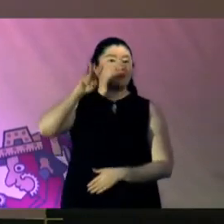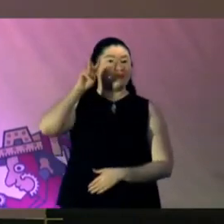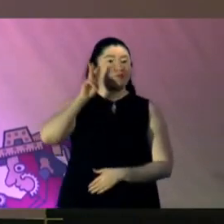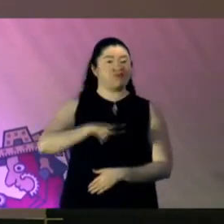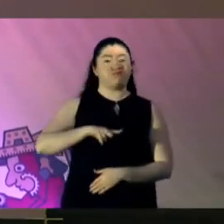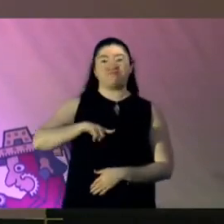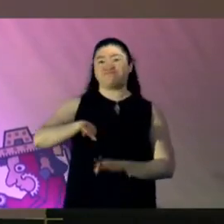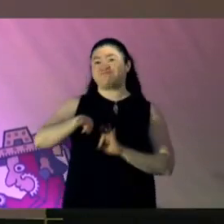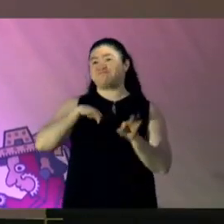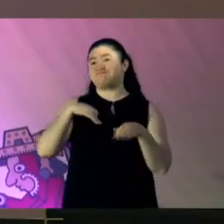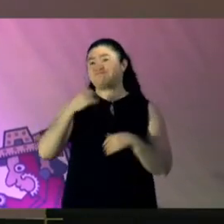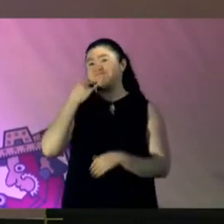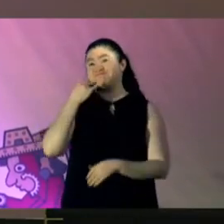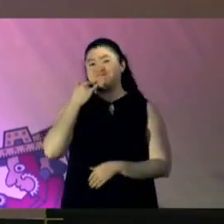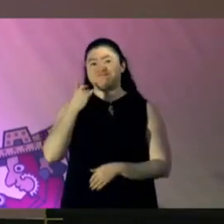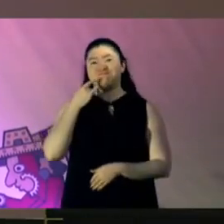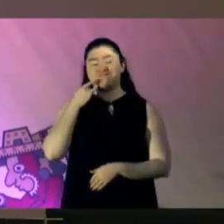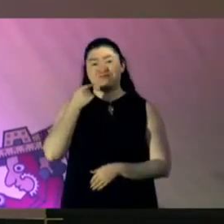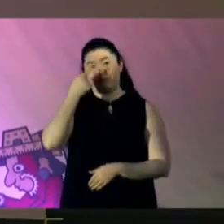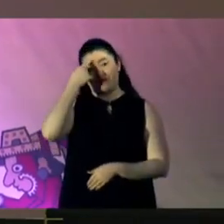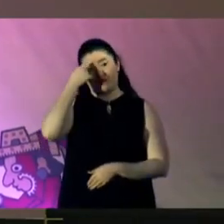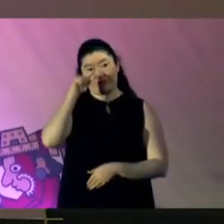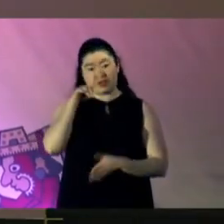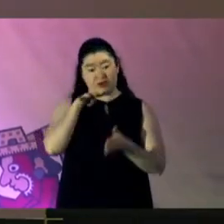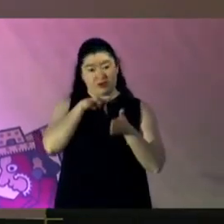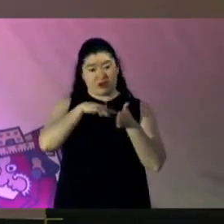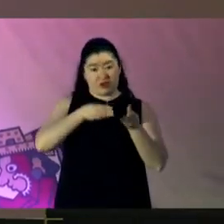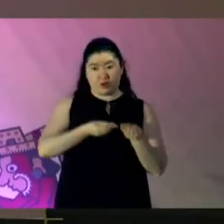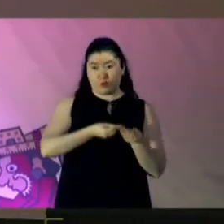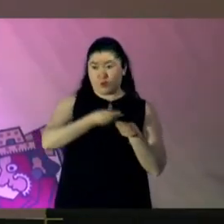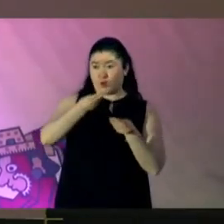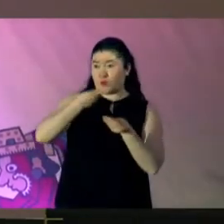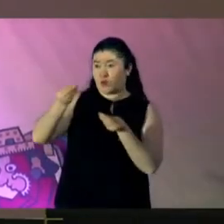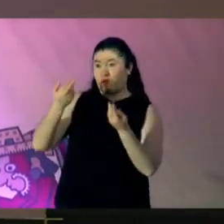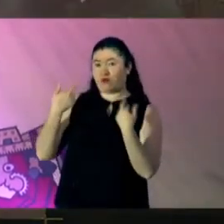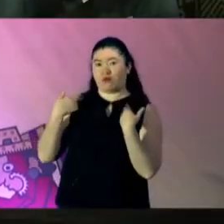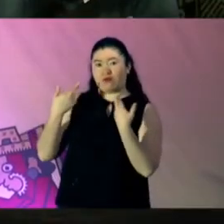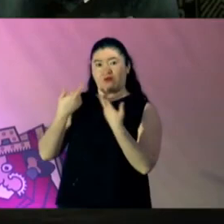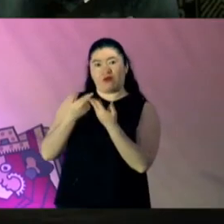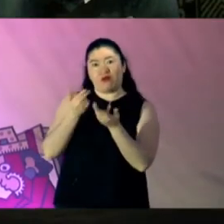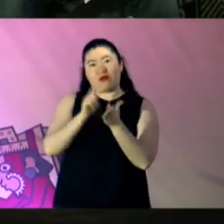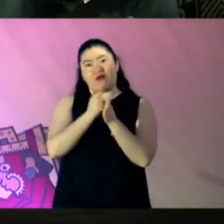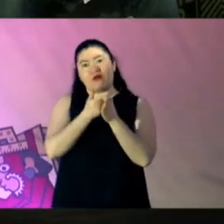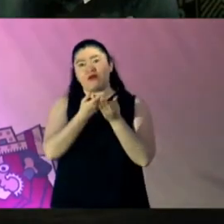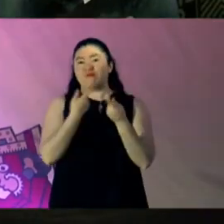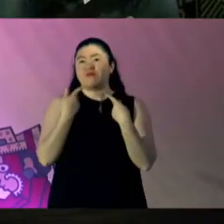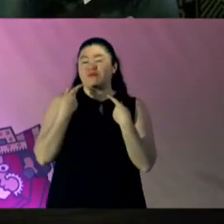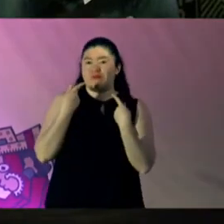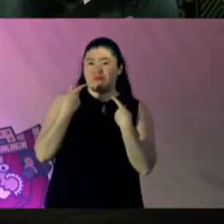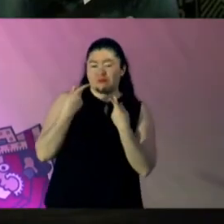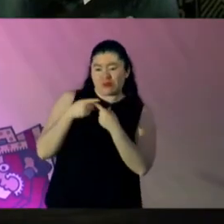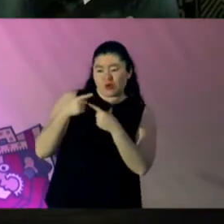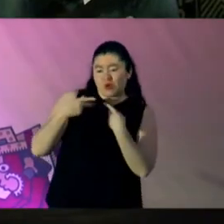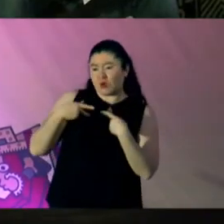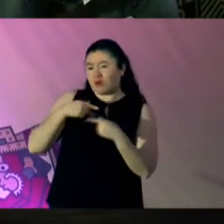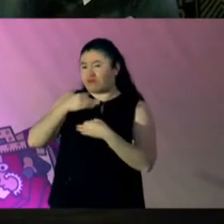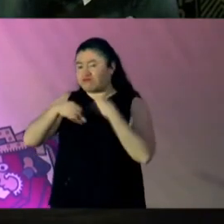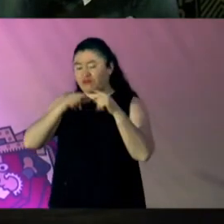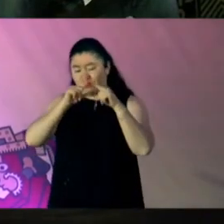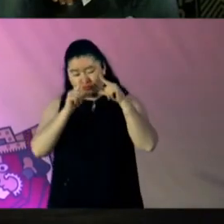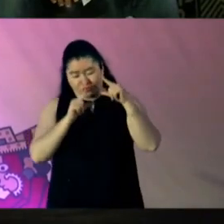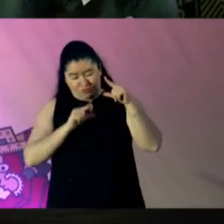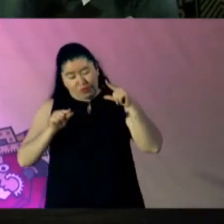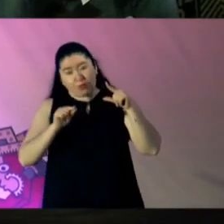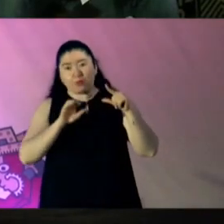para llevar la lectura para llevar los libros a todos los rincones de la república y bueno me da muchísimo gusto